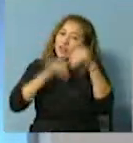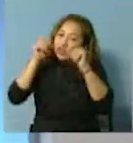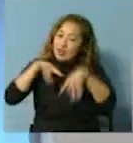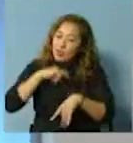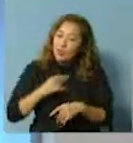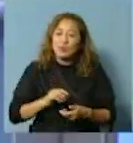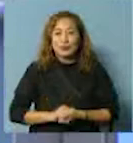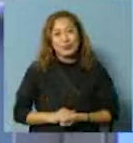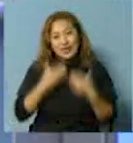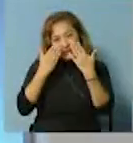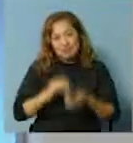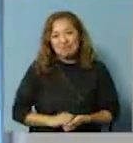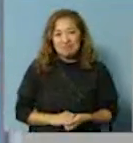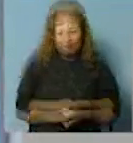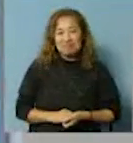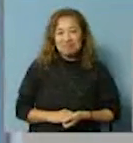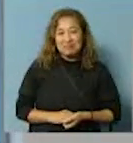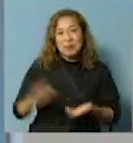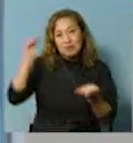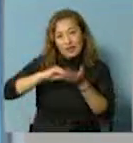claro que sí gracias más noticias